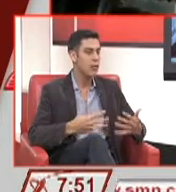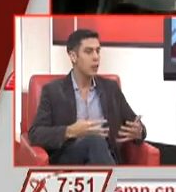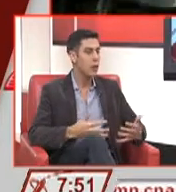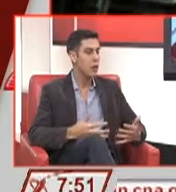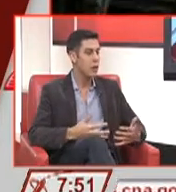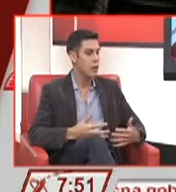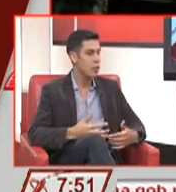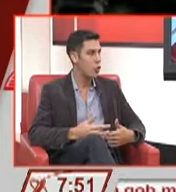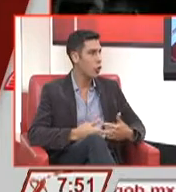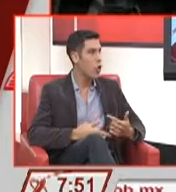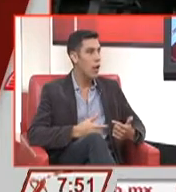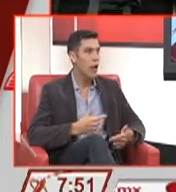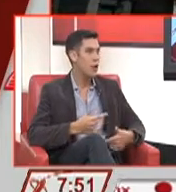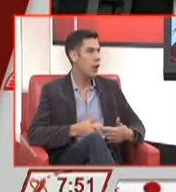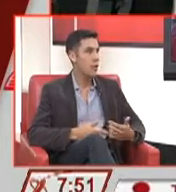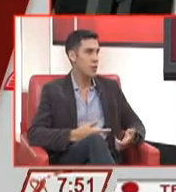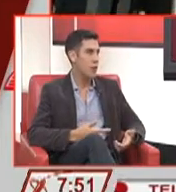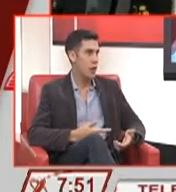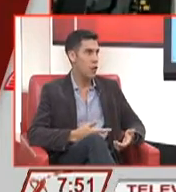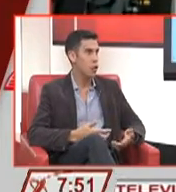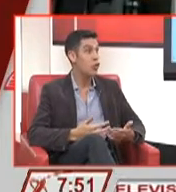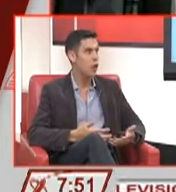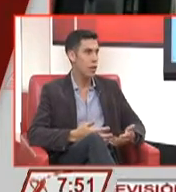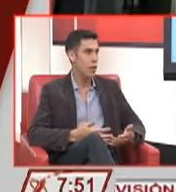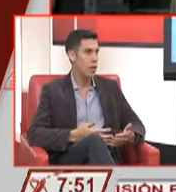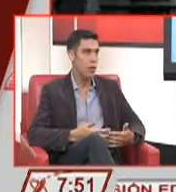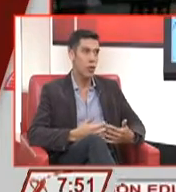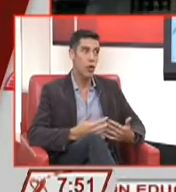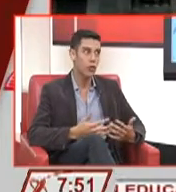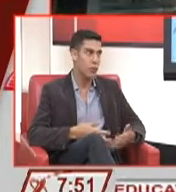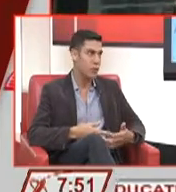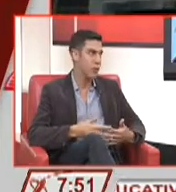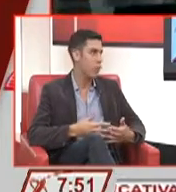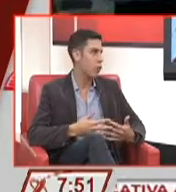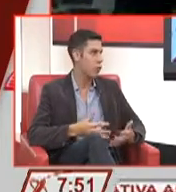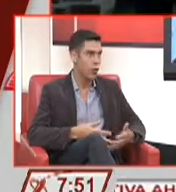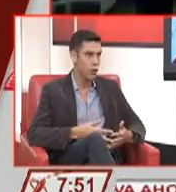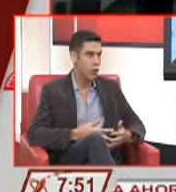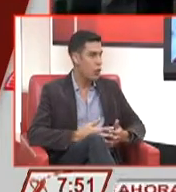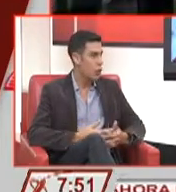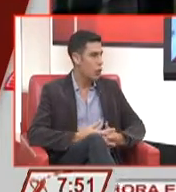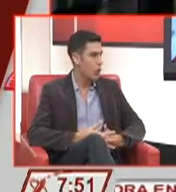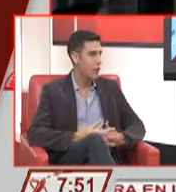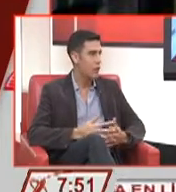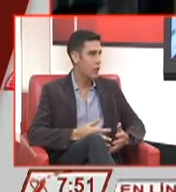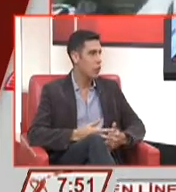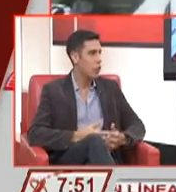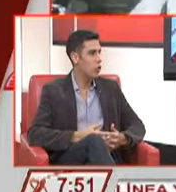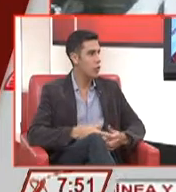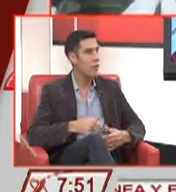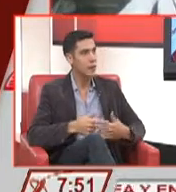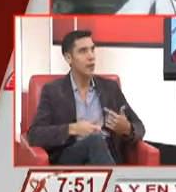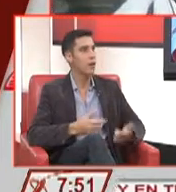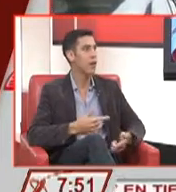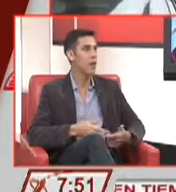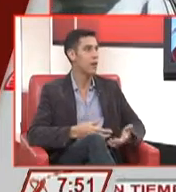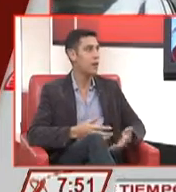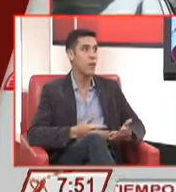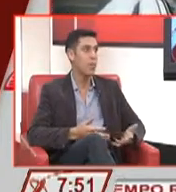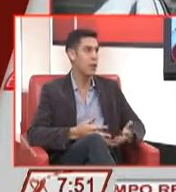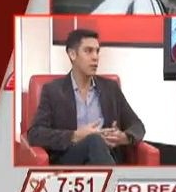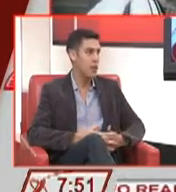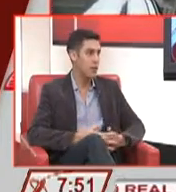cabo, aunque es una renovación, las salas están en constante cambio, ¿no? Los préstamos, todas las restauraciones hacen